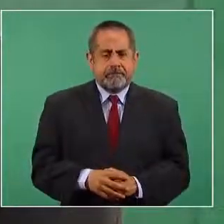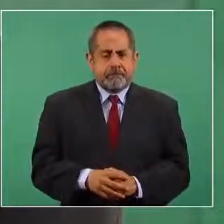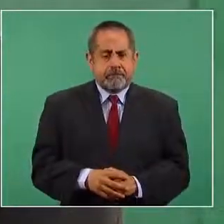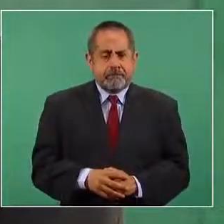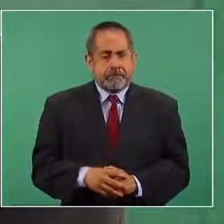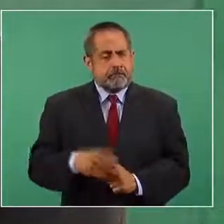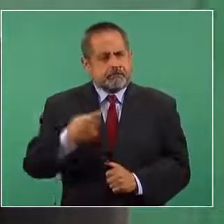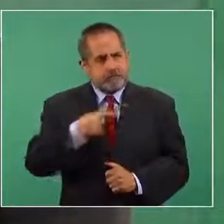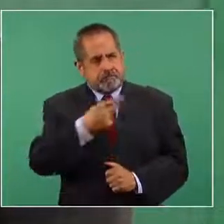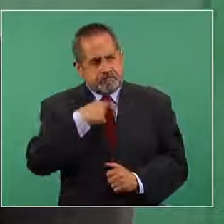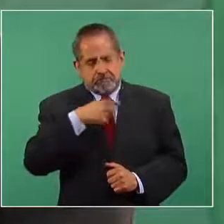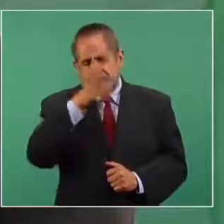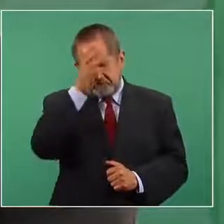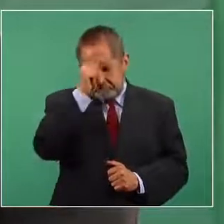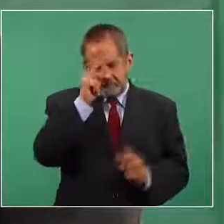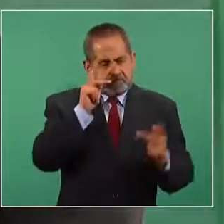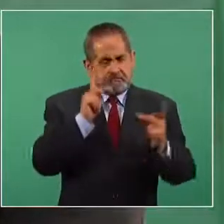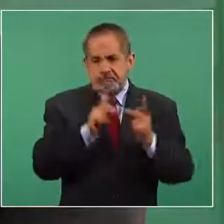y coincidimos,